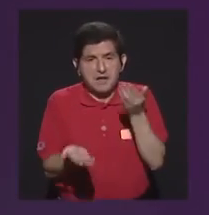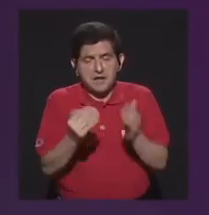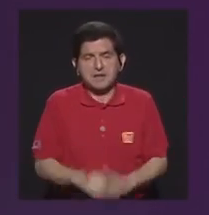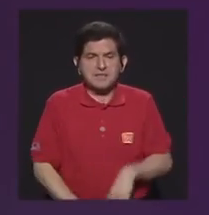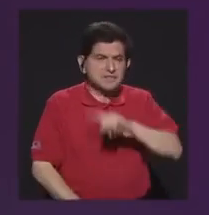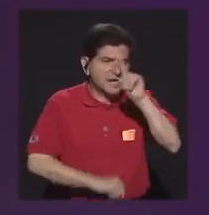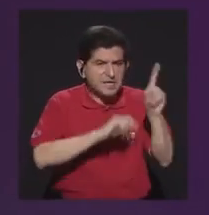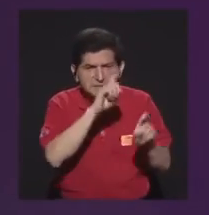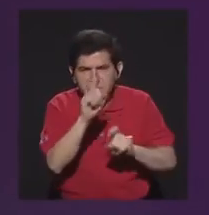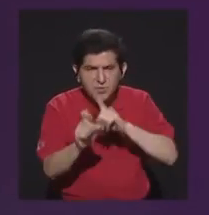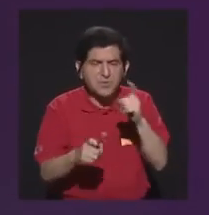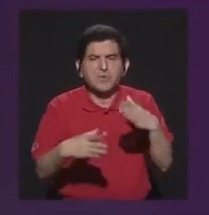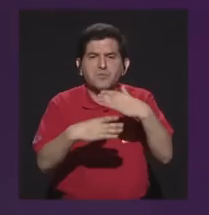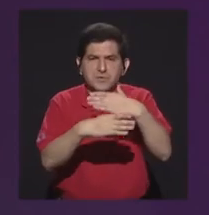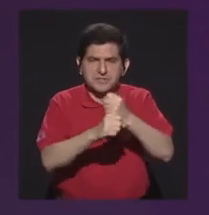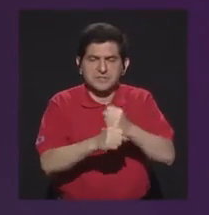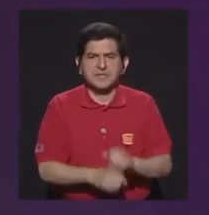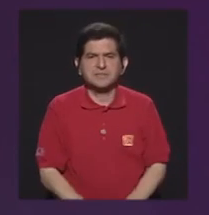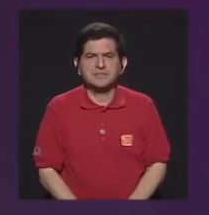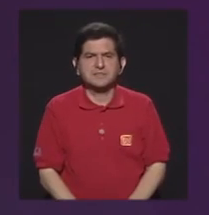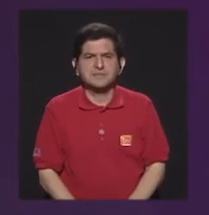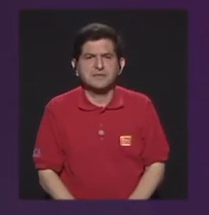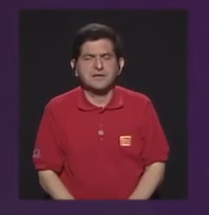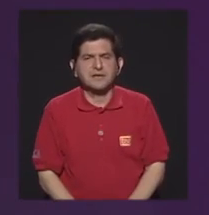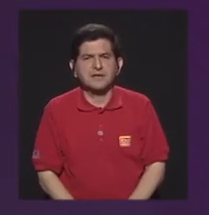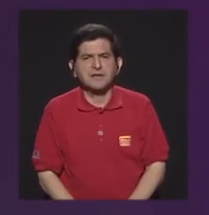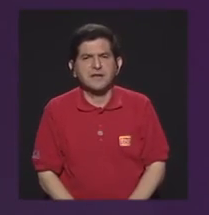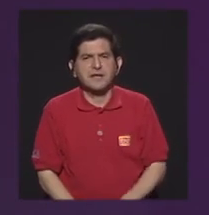la encuesta que hizo el doctor...